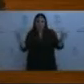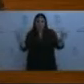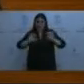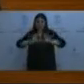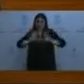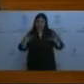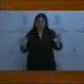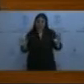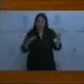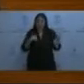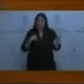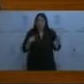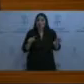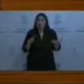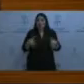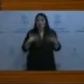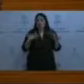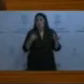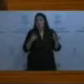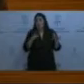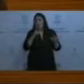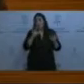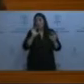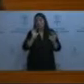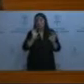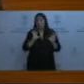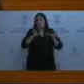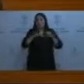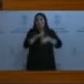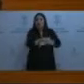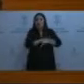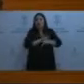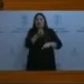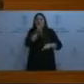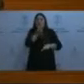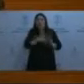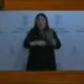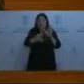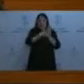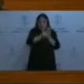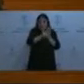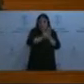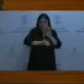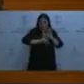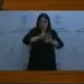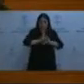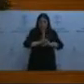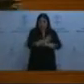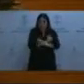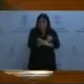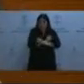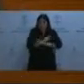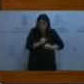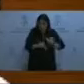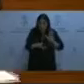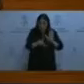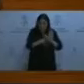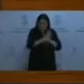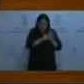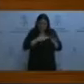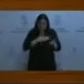no nos sorprende, porque cuando el Consejo de Gobierno socialista es incapaz de cumplir la ley, su propia ley, ¿qué podemos